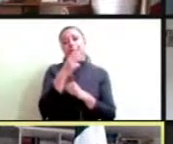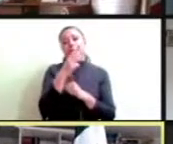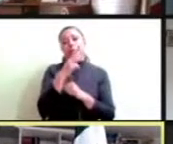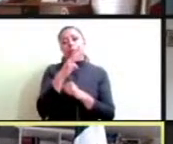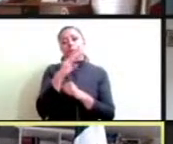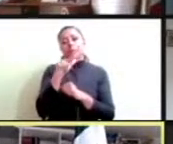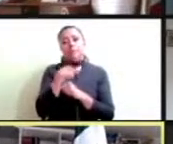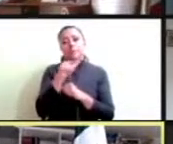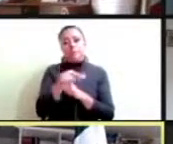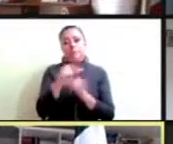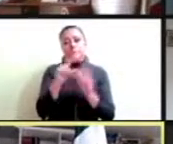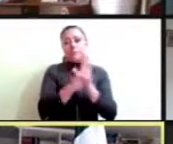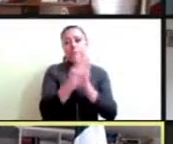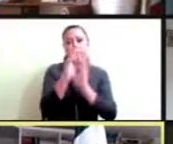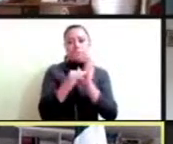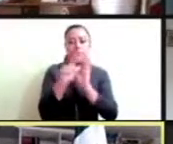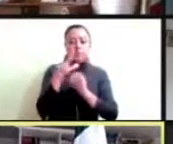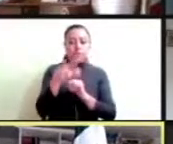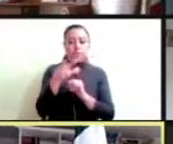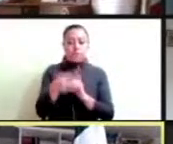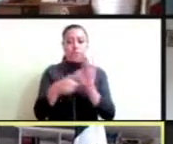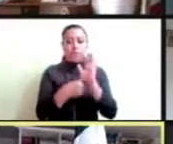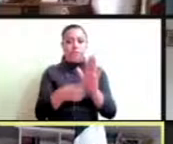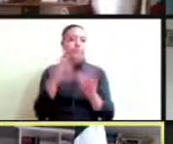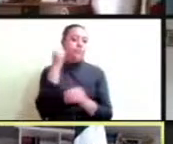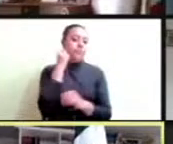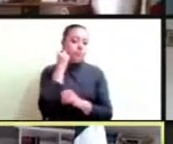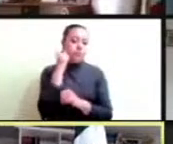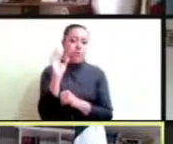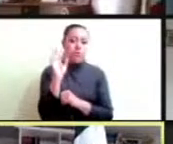3000-3000-10-17 y 002-2018, suscrita por el diputado